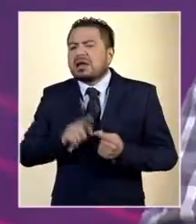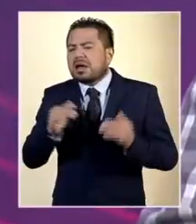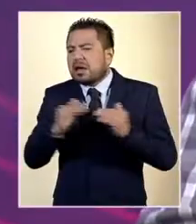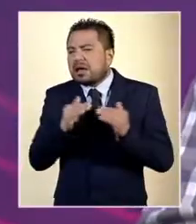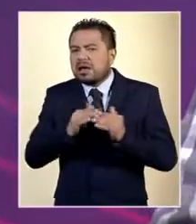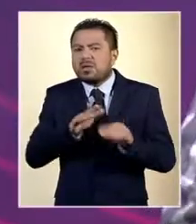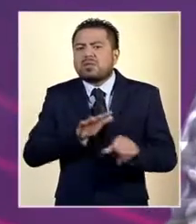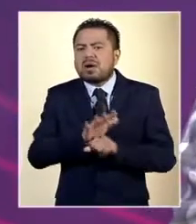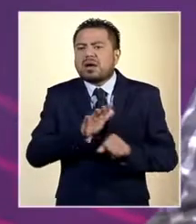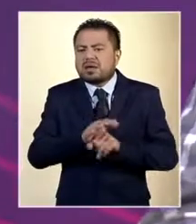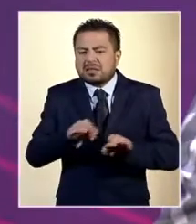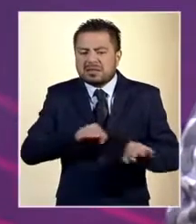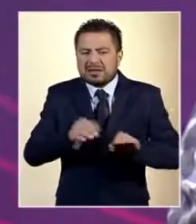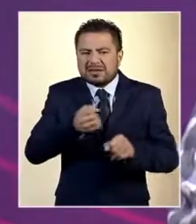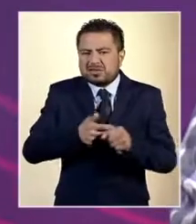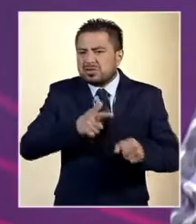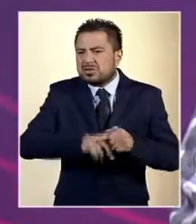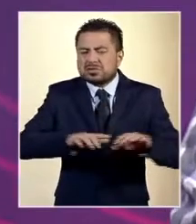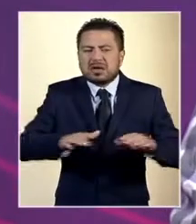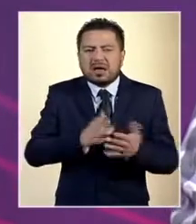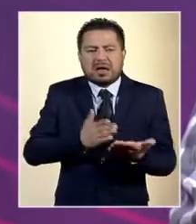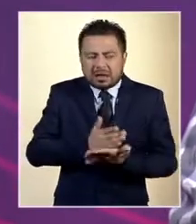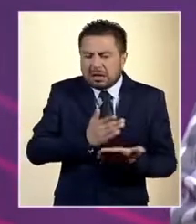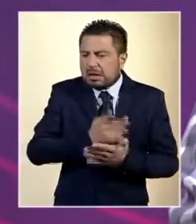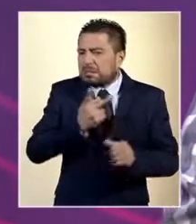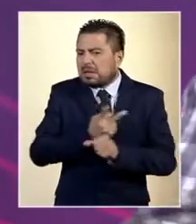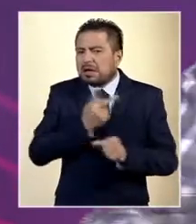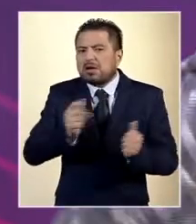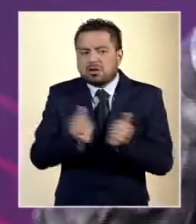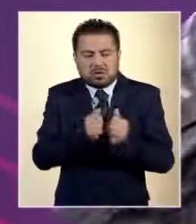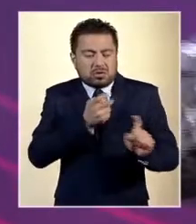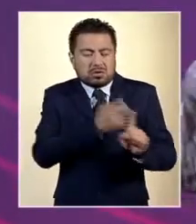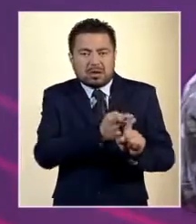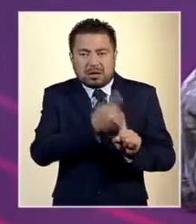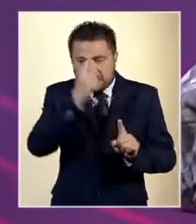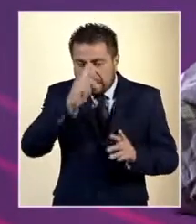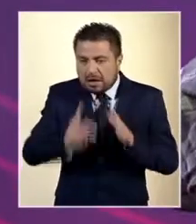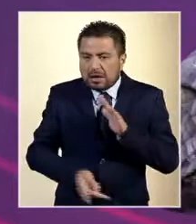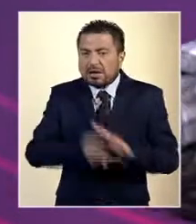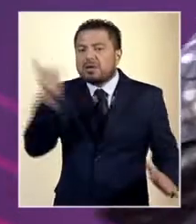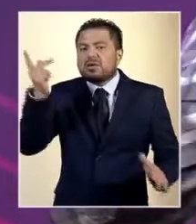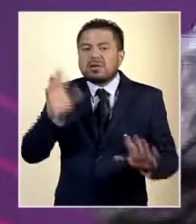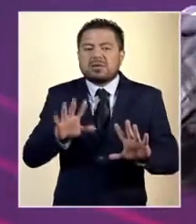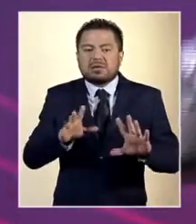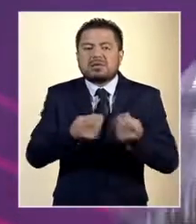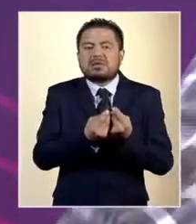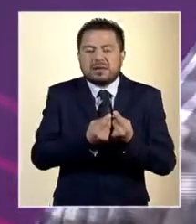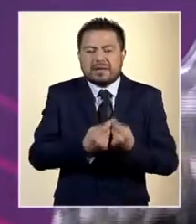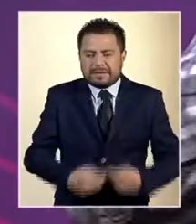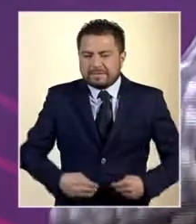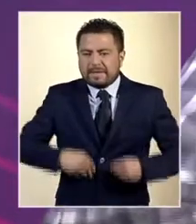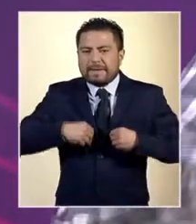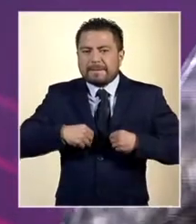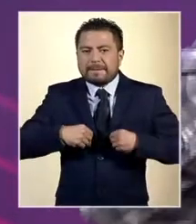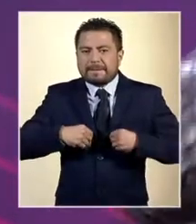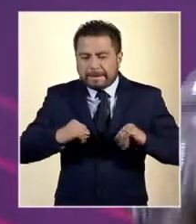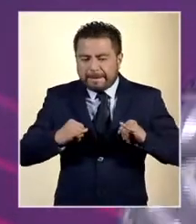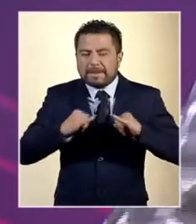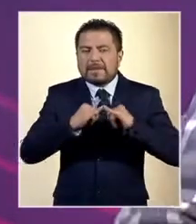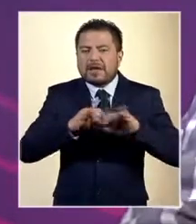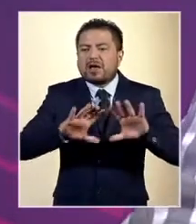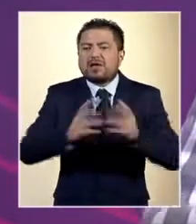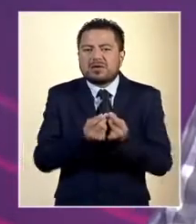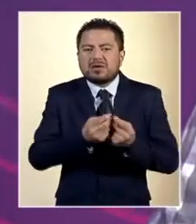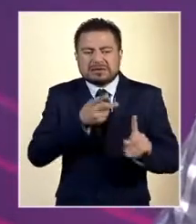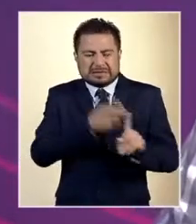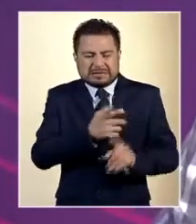qué trabajadora social indagaba qué estaba pasando contigo para volverte a ligar a la vida institucional, que